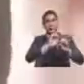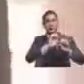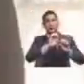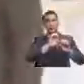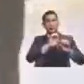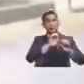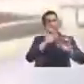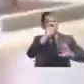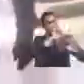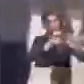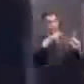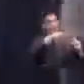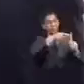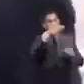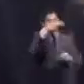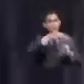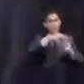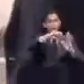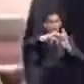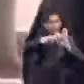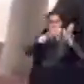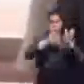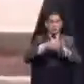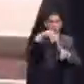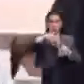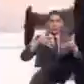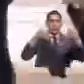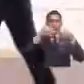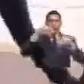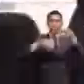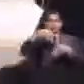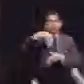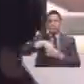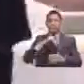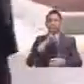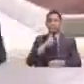contralor en el juicio en los Estados Unidos. Juan Pablo Ruiz, TC Televisión.